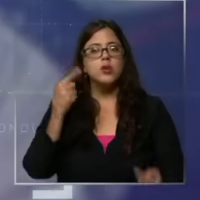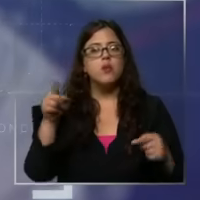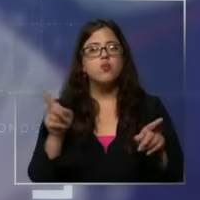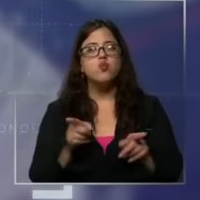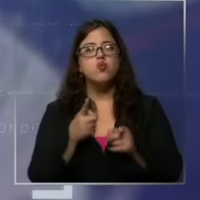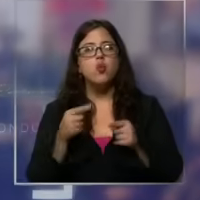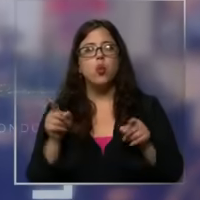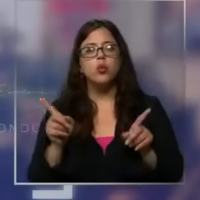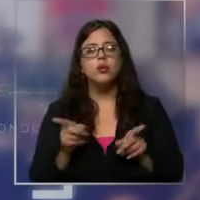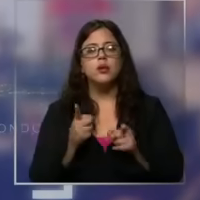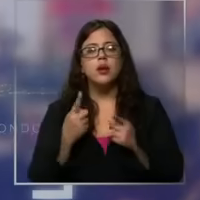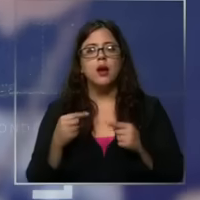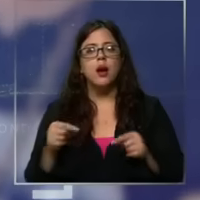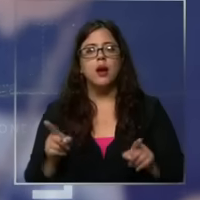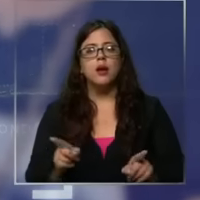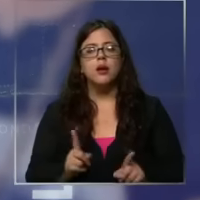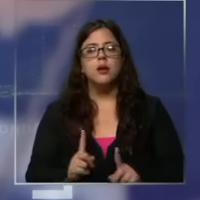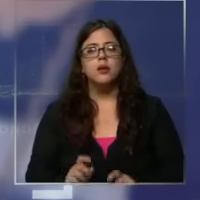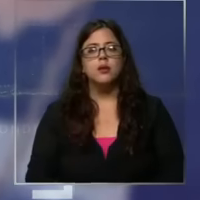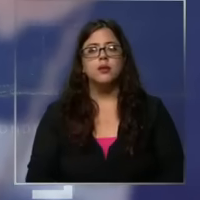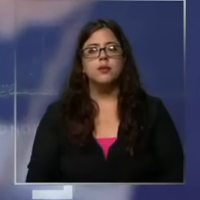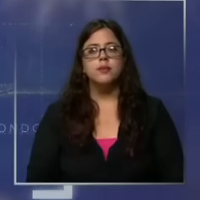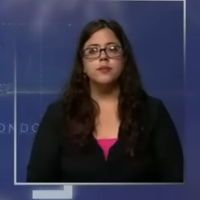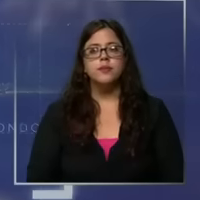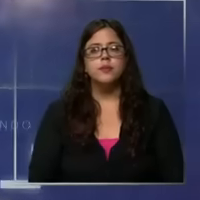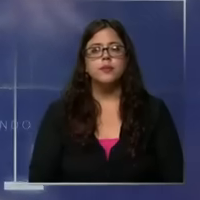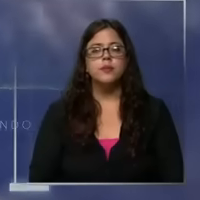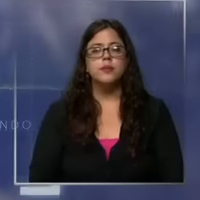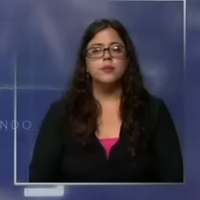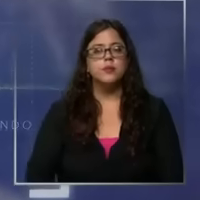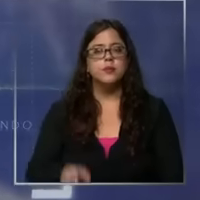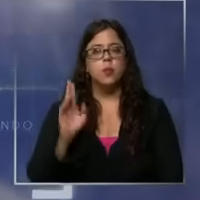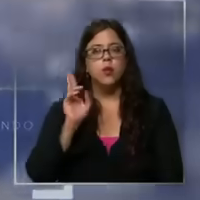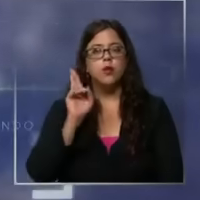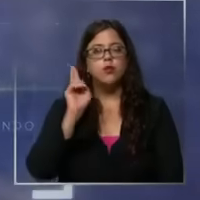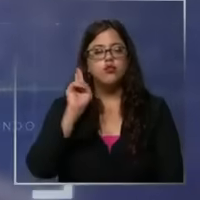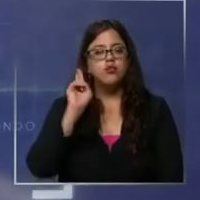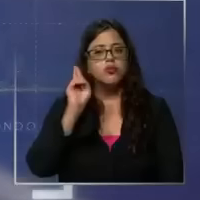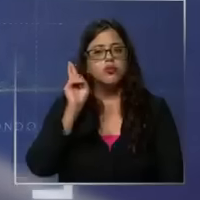la muñeca brillan rones con diamantes, la llanta que muy...